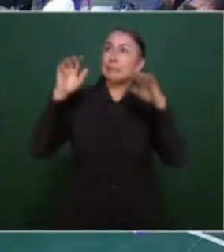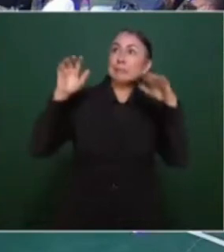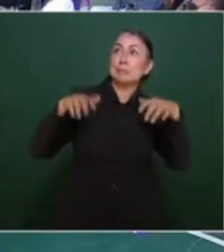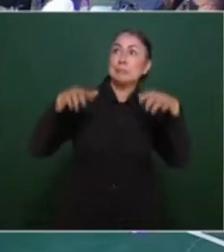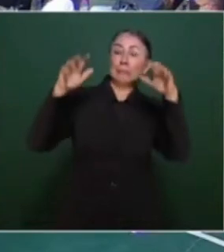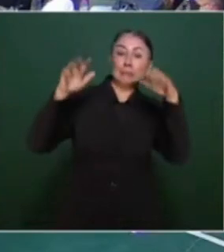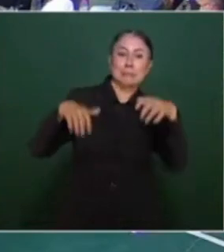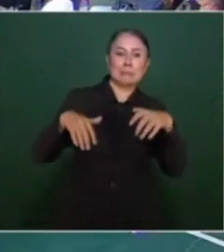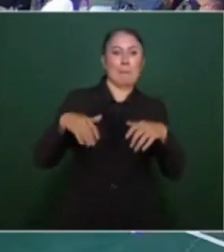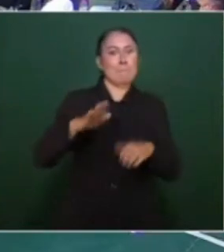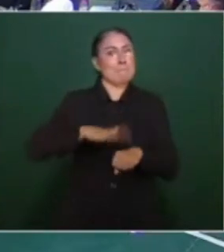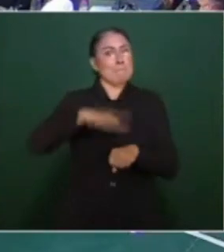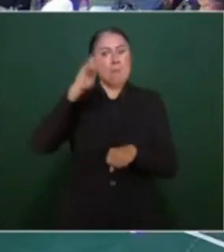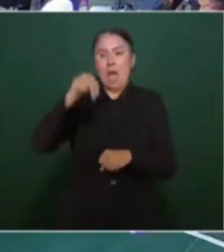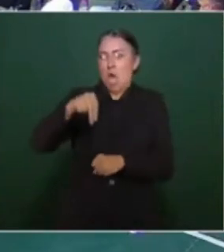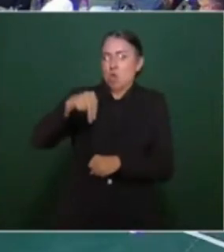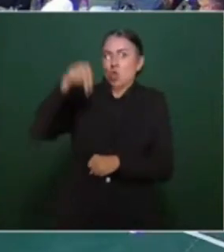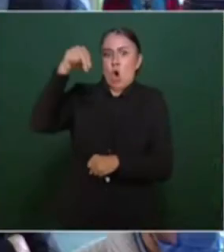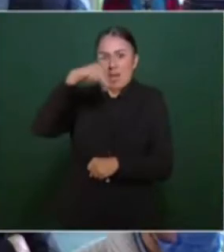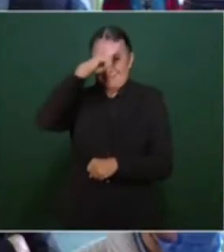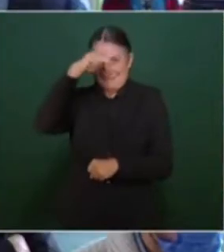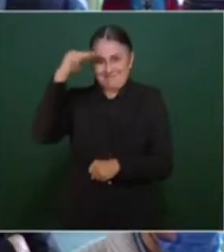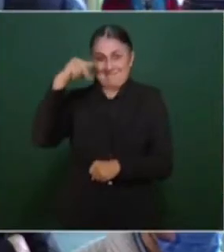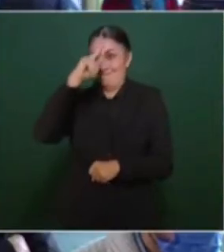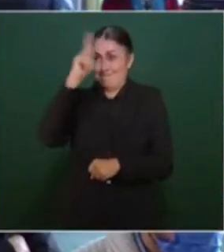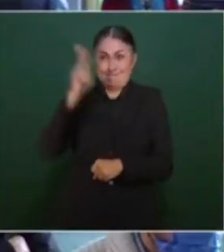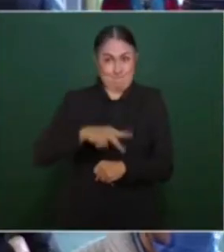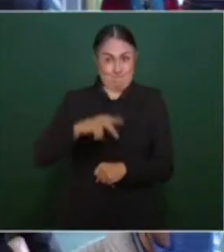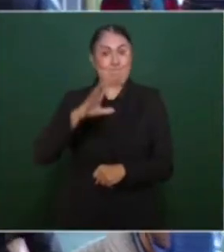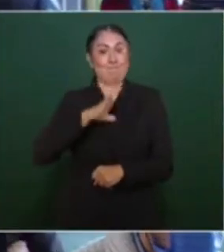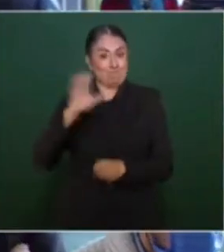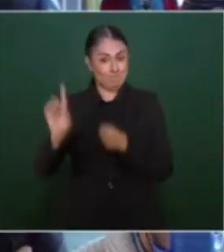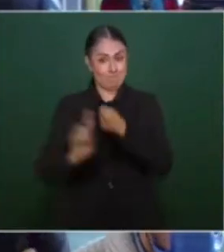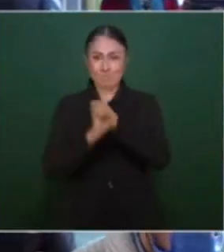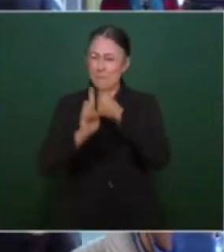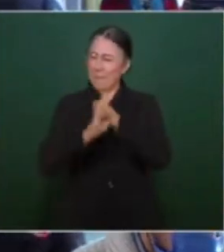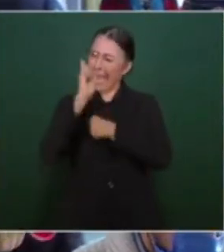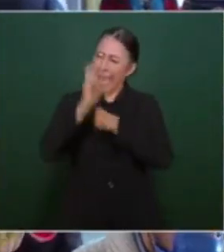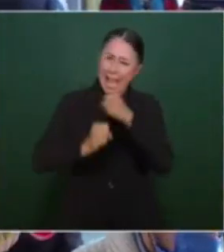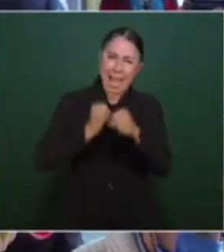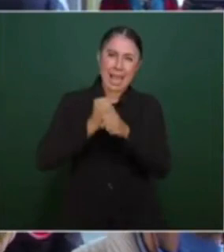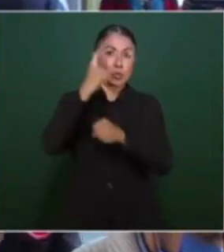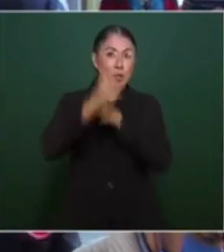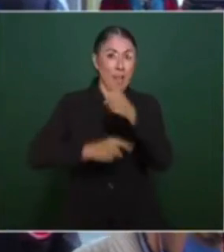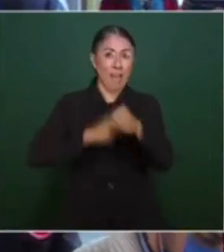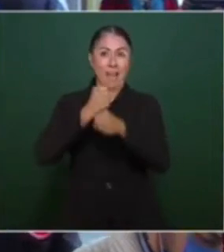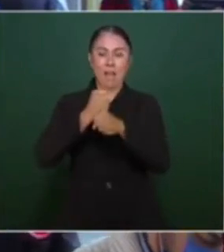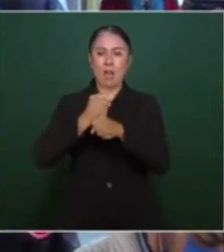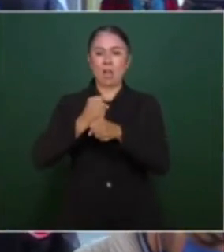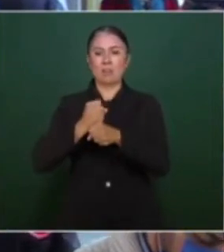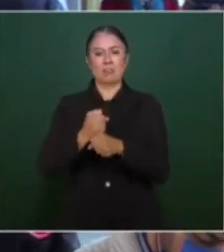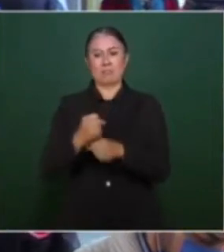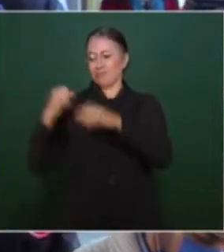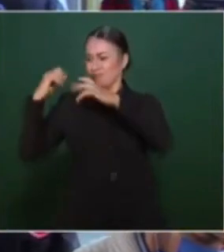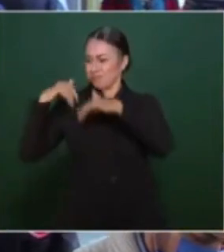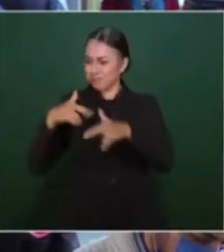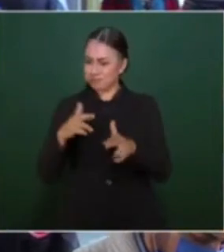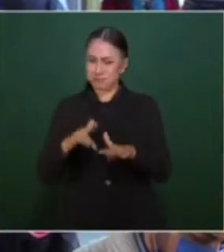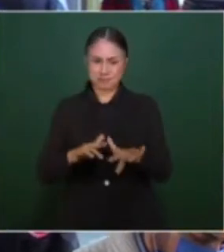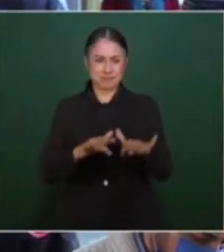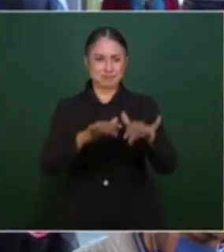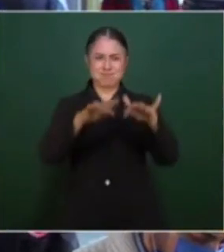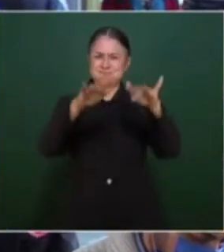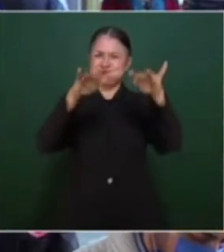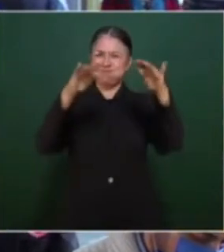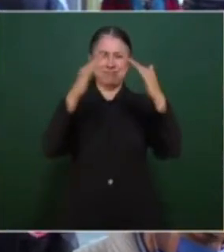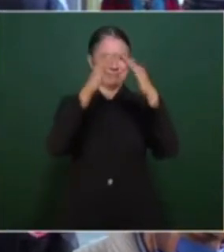todo en la zona norte. Tenemos el problema que cada año pues se inundan los municipios del